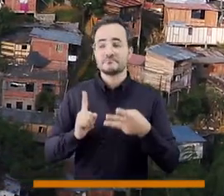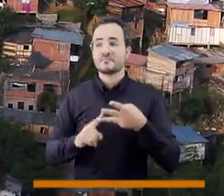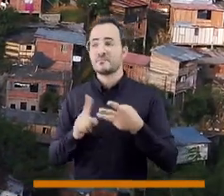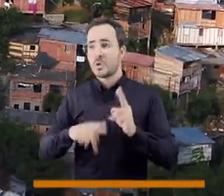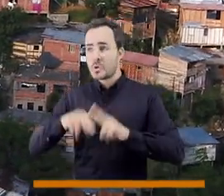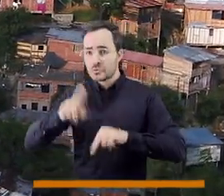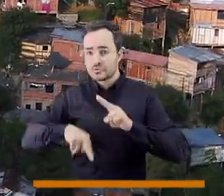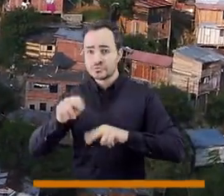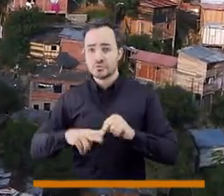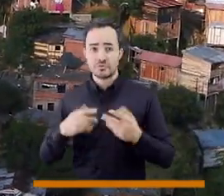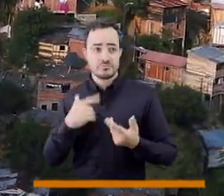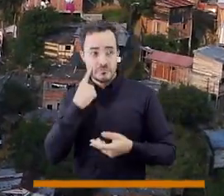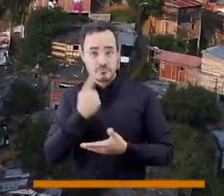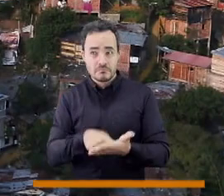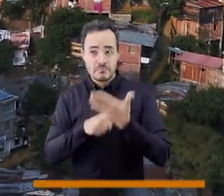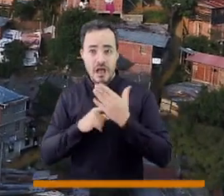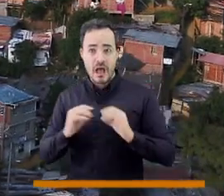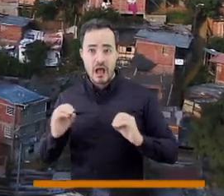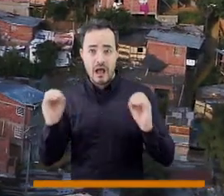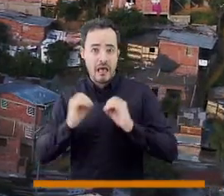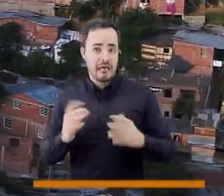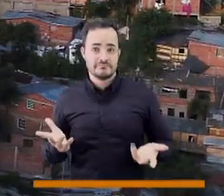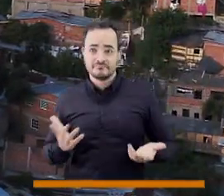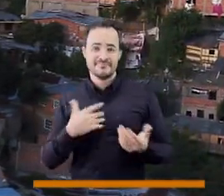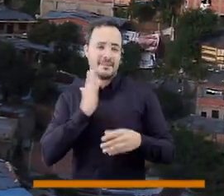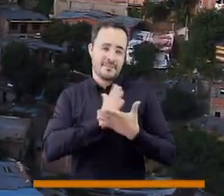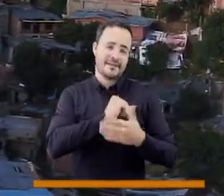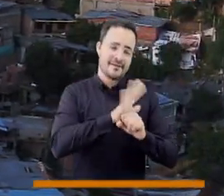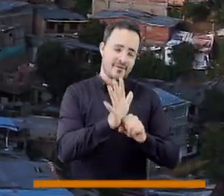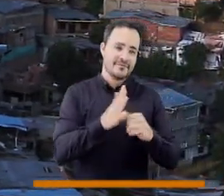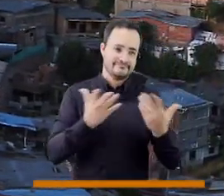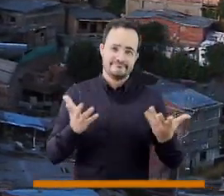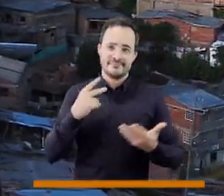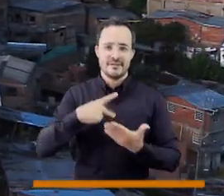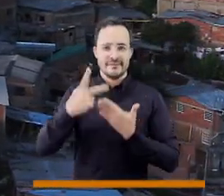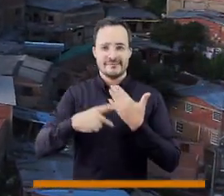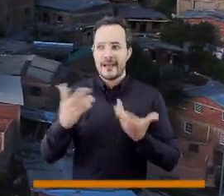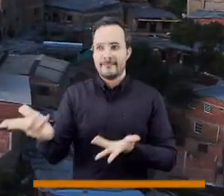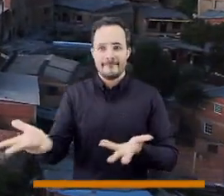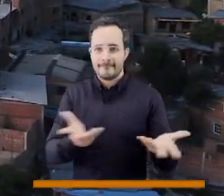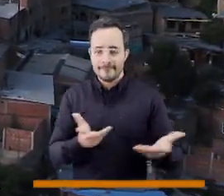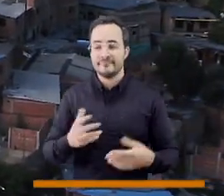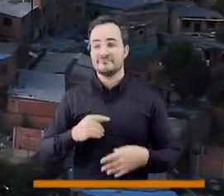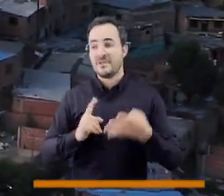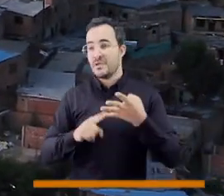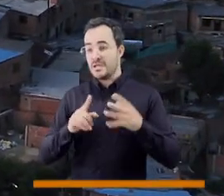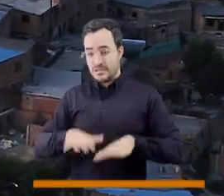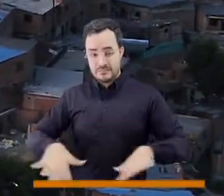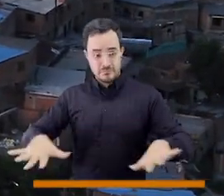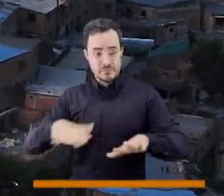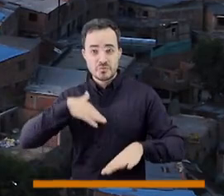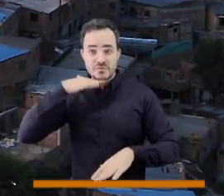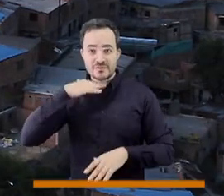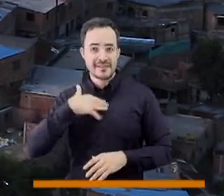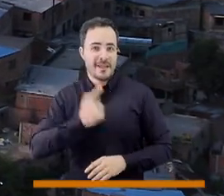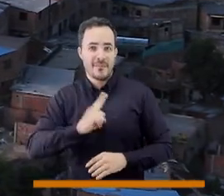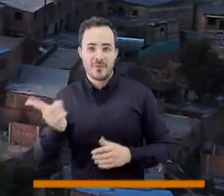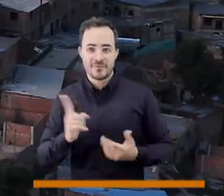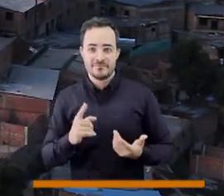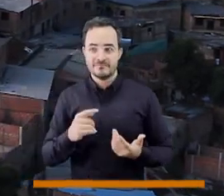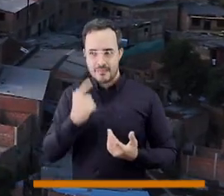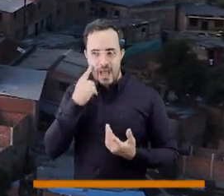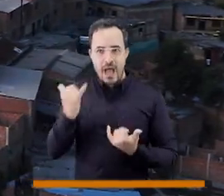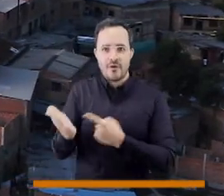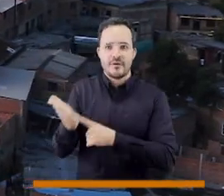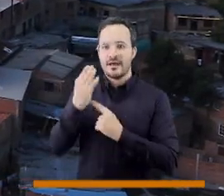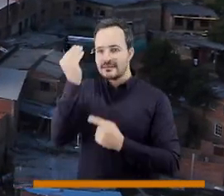estamos construyendo porque además es un sector que tiene un coletazo económico después de la pandemia. Sumado a eso, no tenemos suelo, a